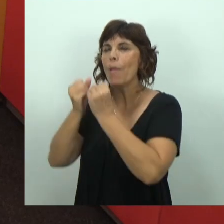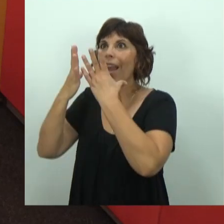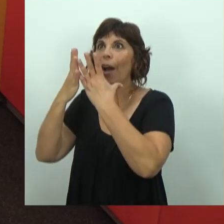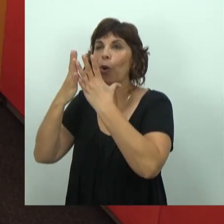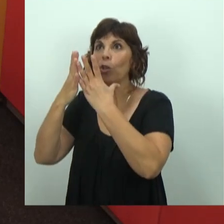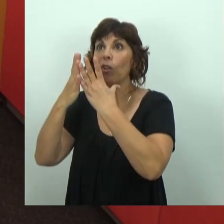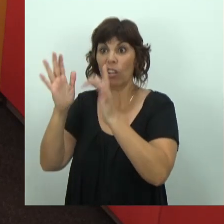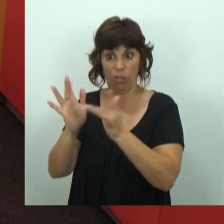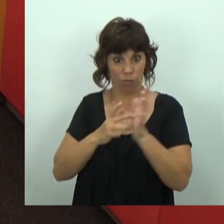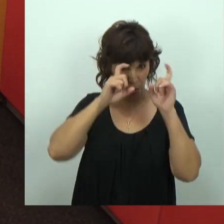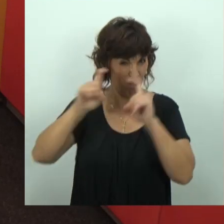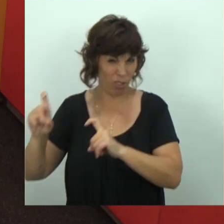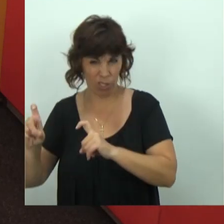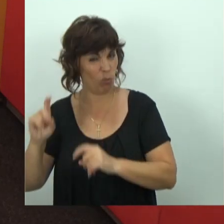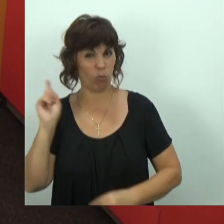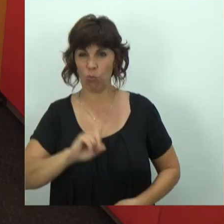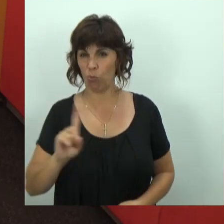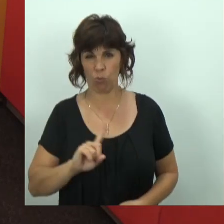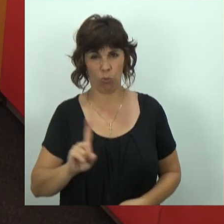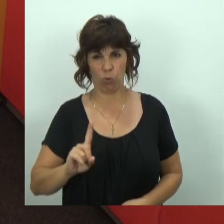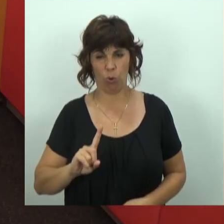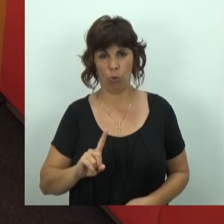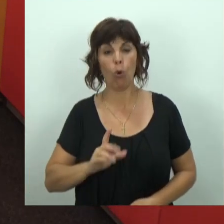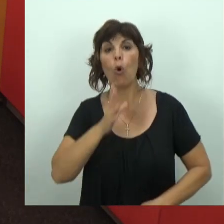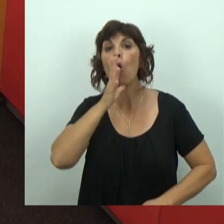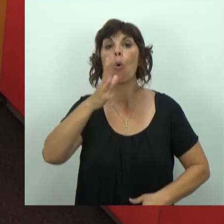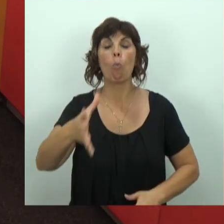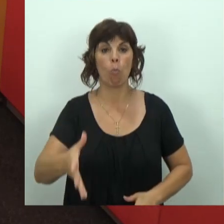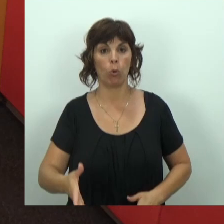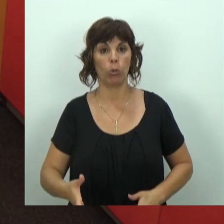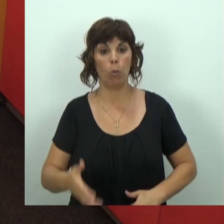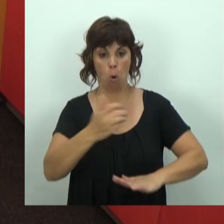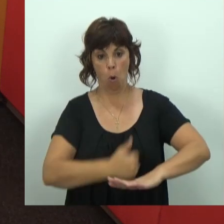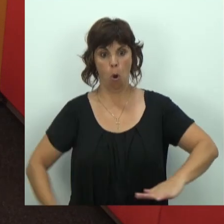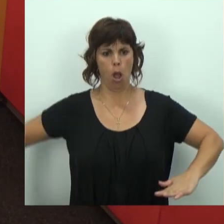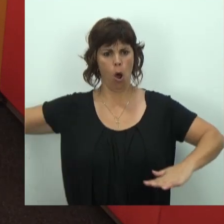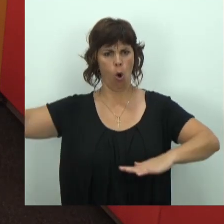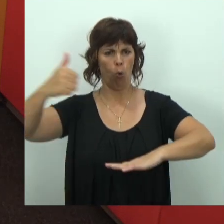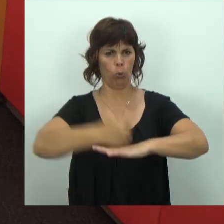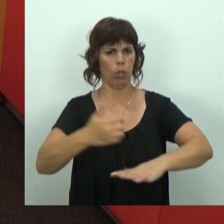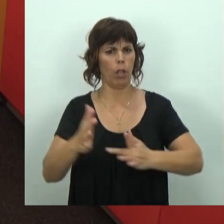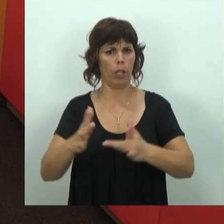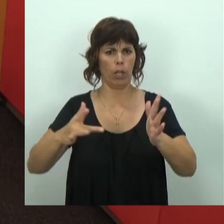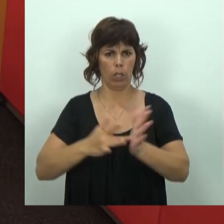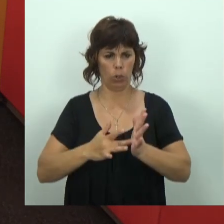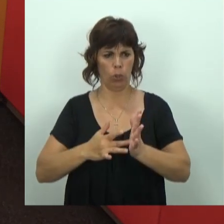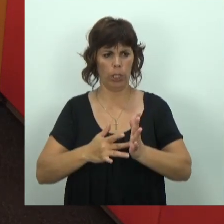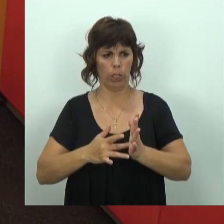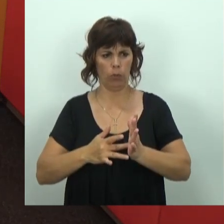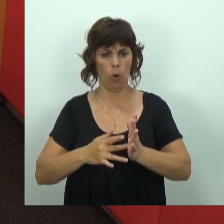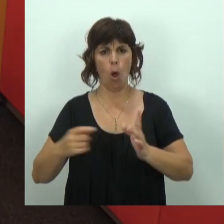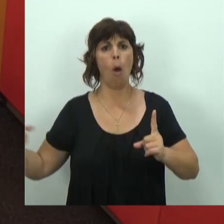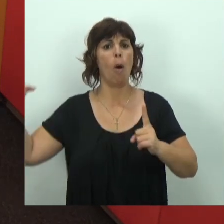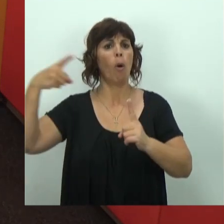Porque todo eso, la autoridad, el poder sobre los demonios, la autoridad para